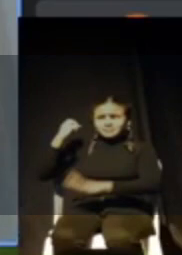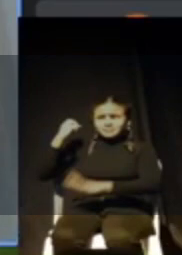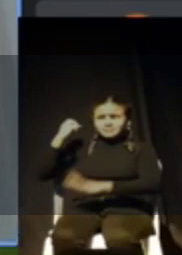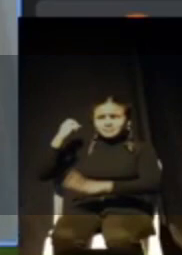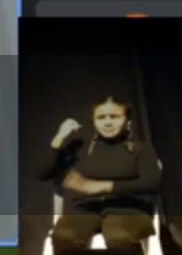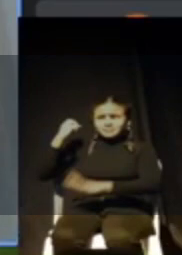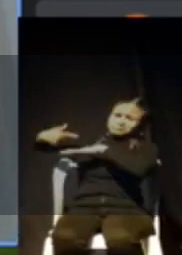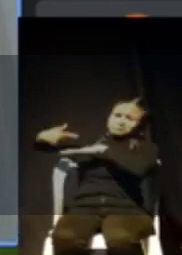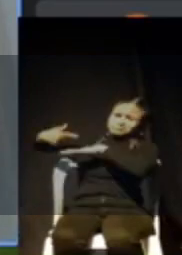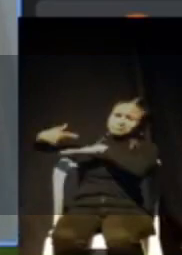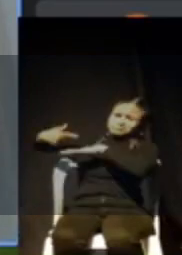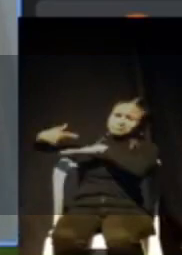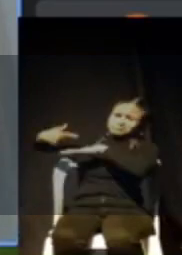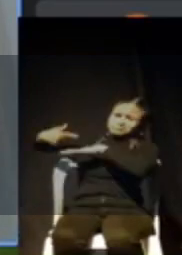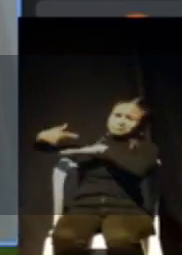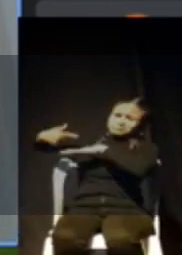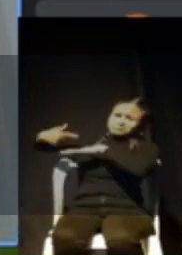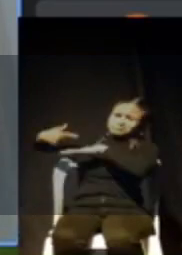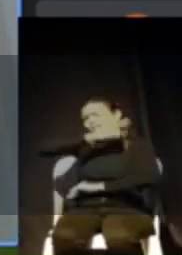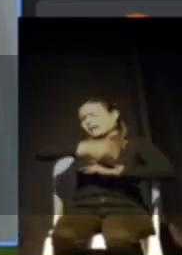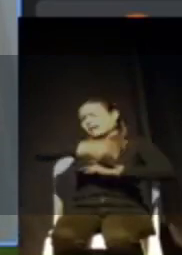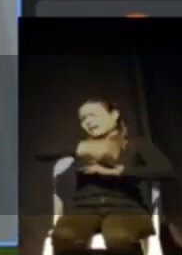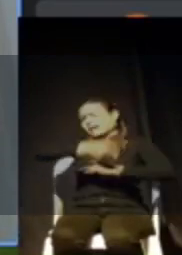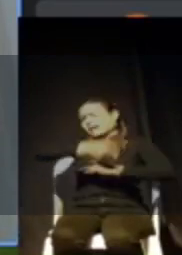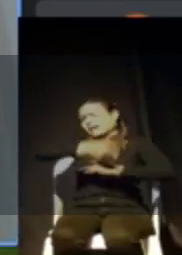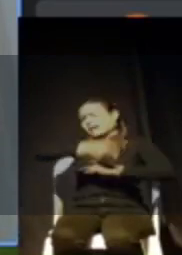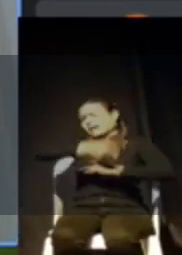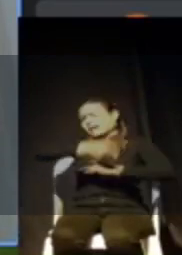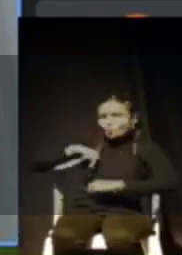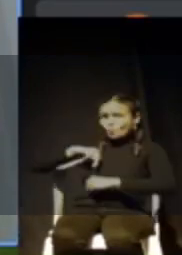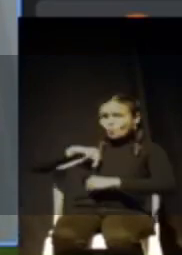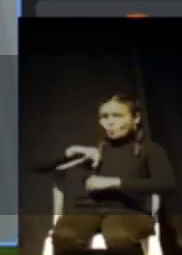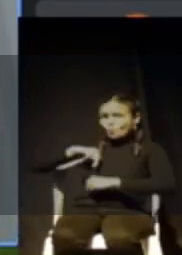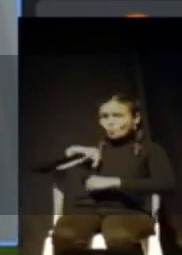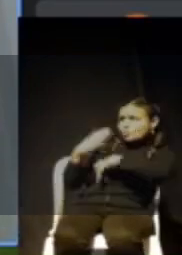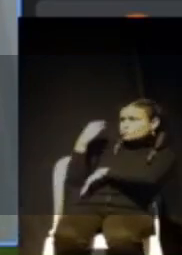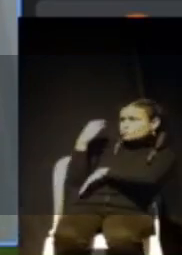que han impedido a países como Colombia insertarse en escenarios mundiales